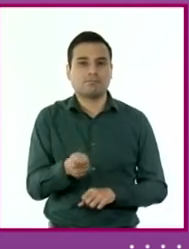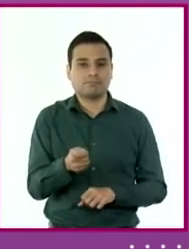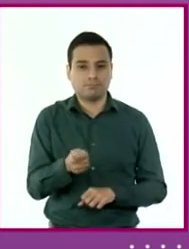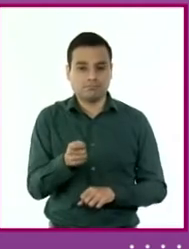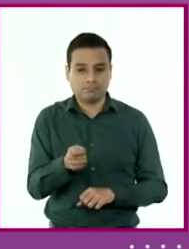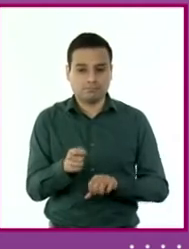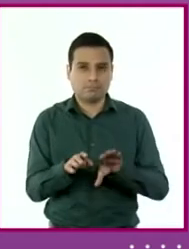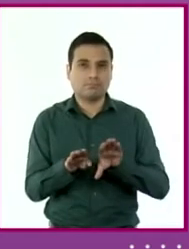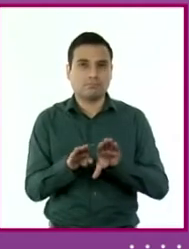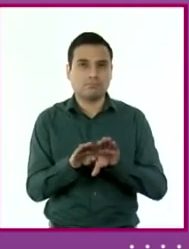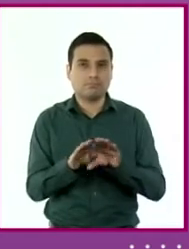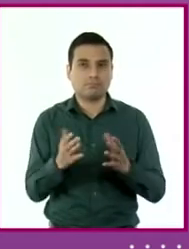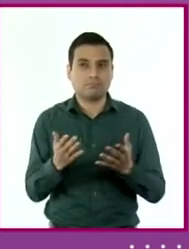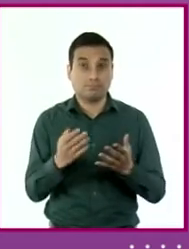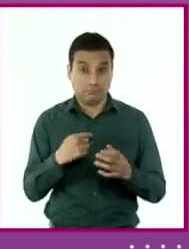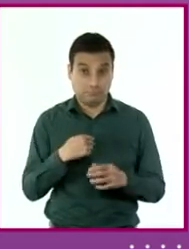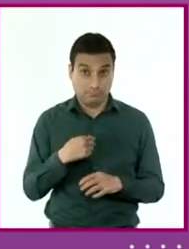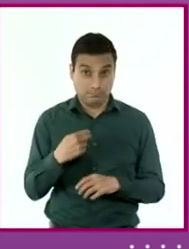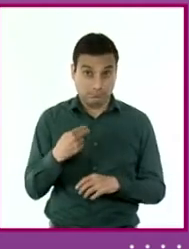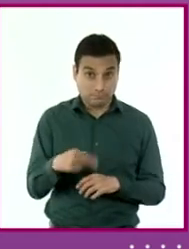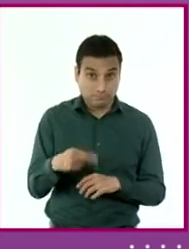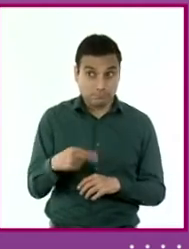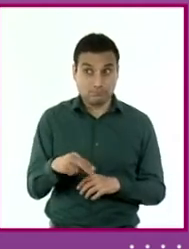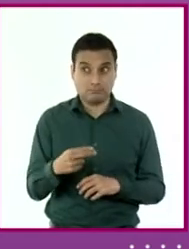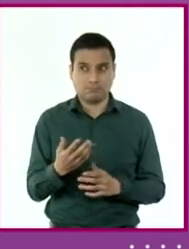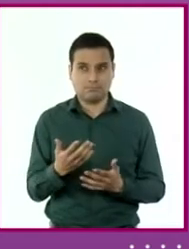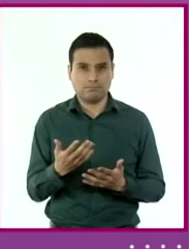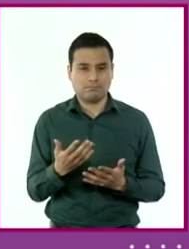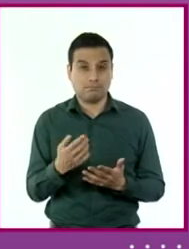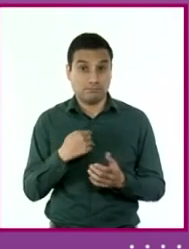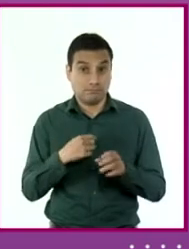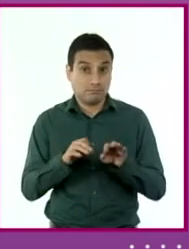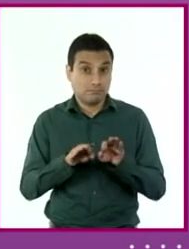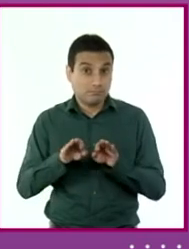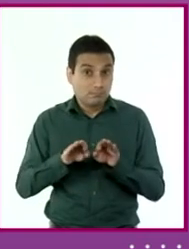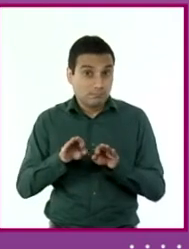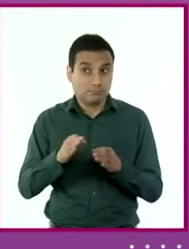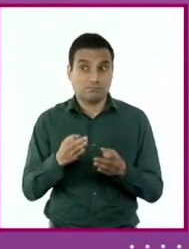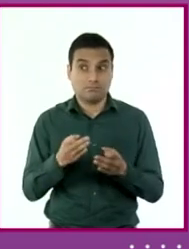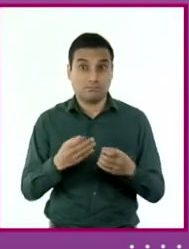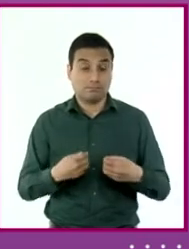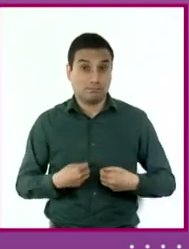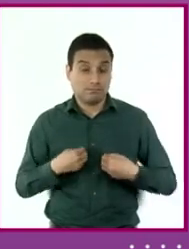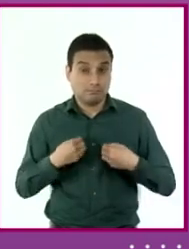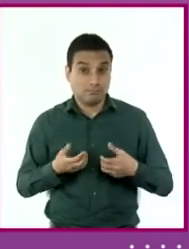¿Les digo primero mi nombre? ¿Mi apellido? ¿Mi ocupación? ¿Mi dirección?